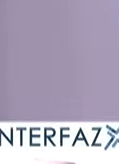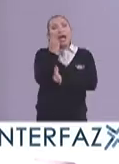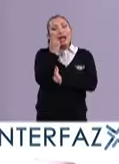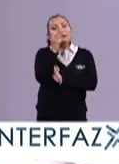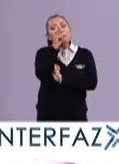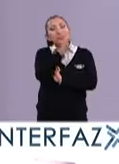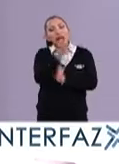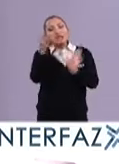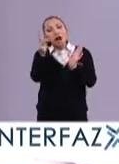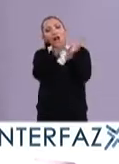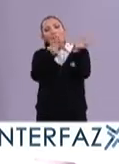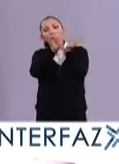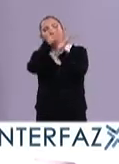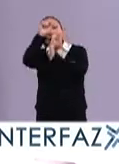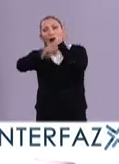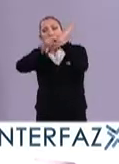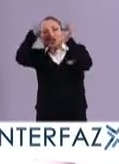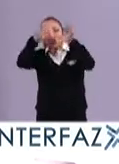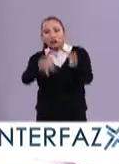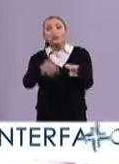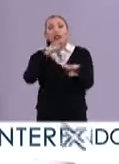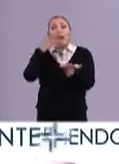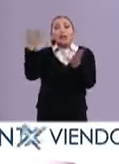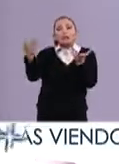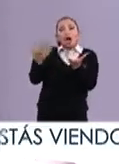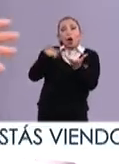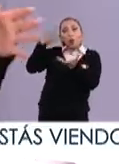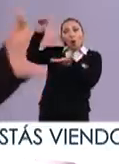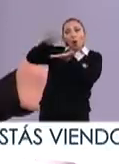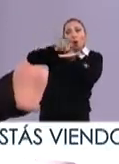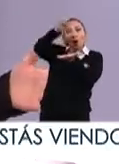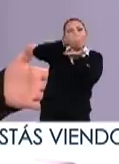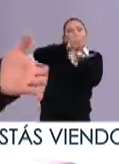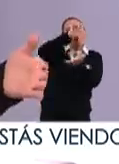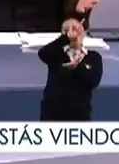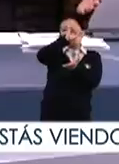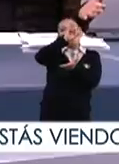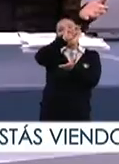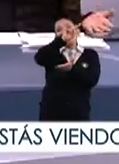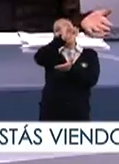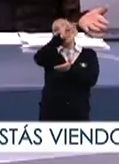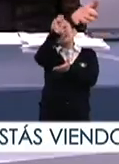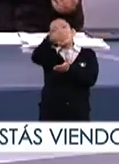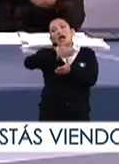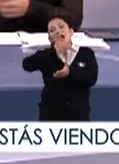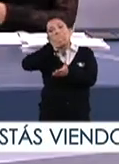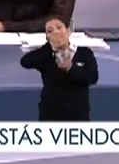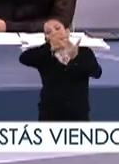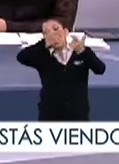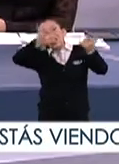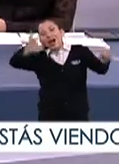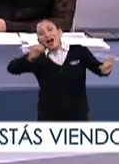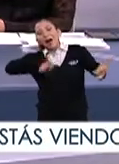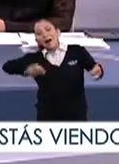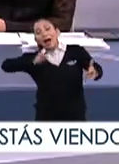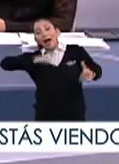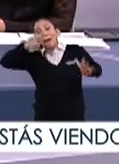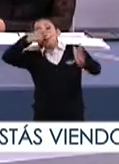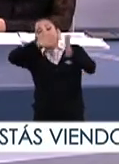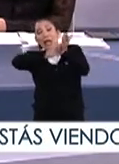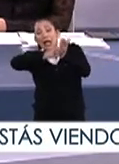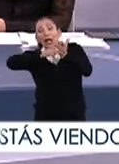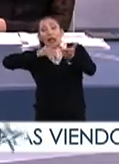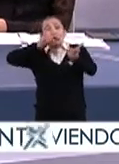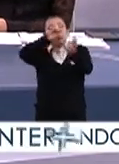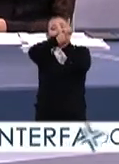realmente que estén haciendo un documental como tal, sino que están haciendo una documentación de esta tradición. Han hecho más de 1000